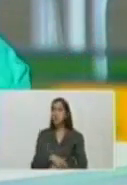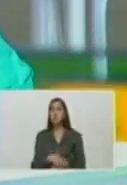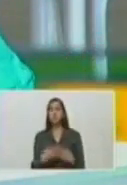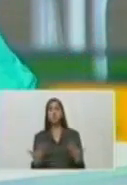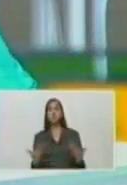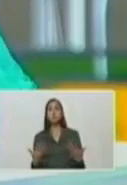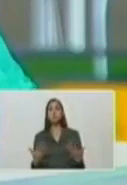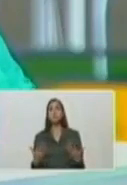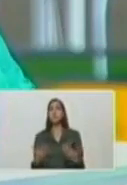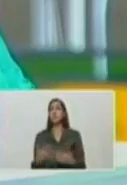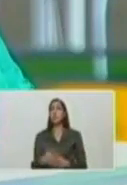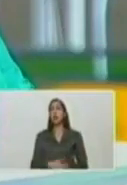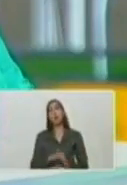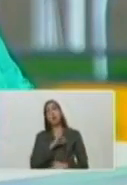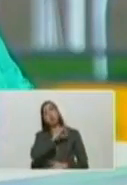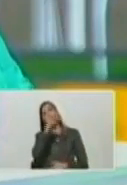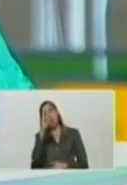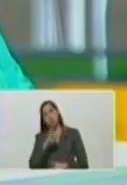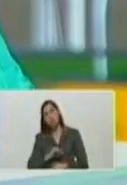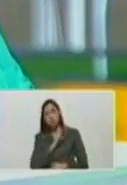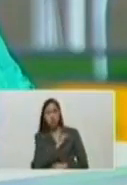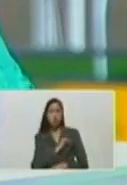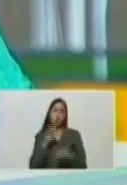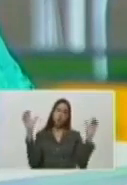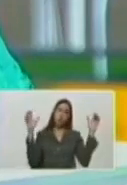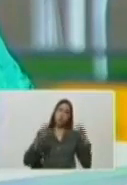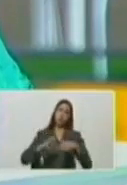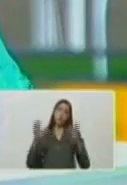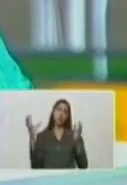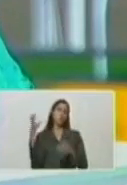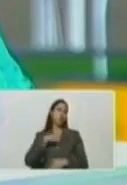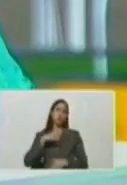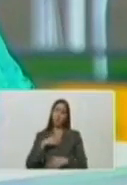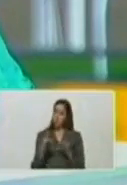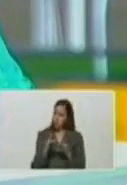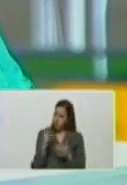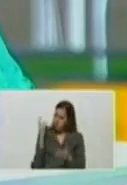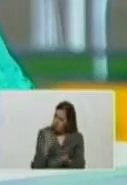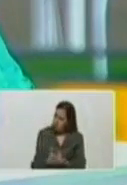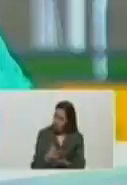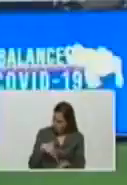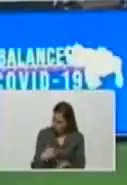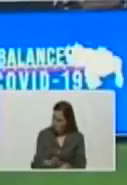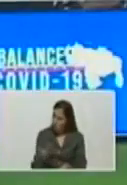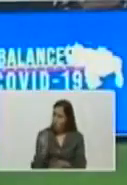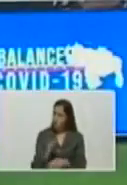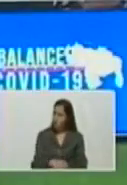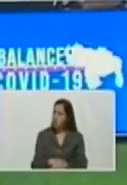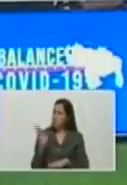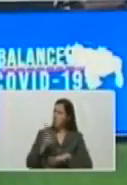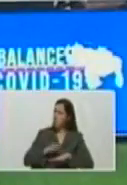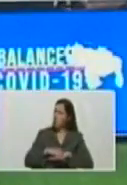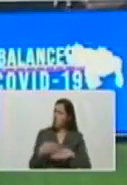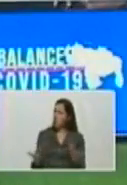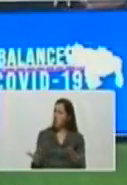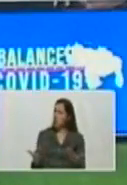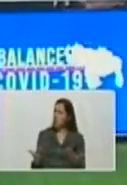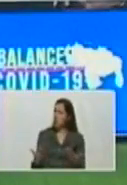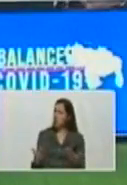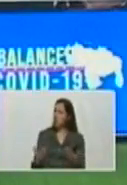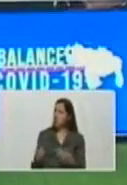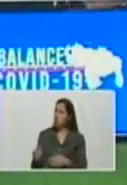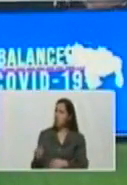Ay, yo quería por el Zulia, vale. Me dicen que está lloviendo. Y lloviendo no se puede hacer el pase. ¿Por qué no se puede, Uribe? ¿Qué te pasa?